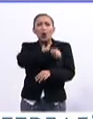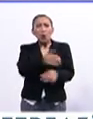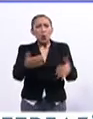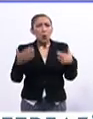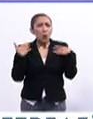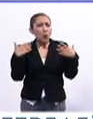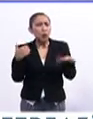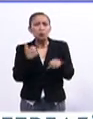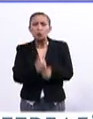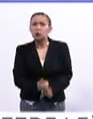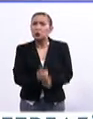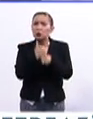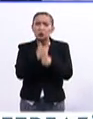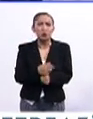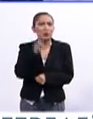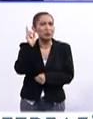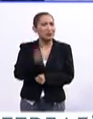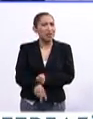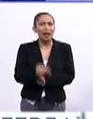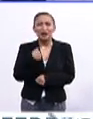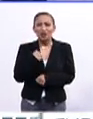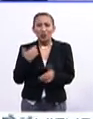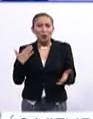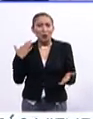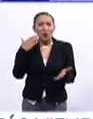estuvo insufrible la verdad. Cuando llegué,